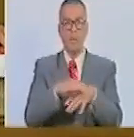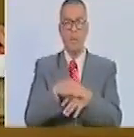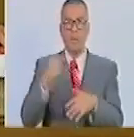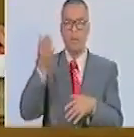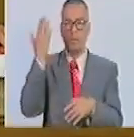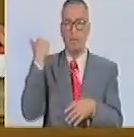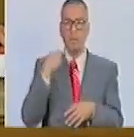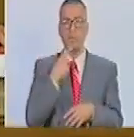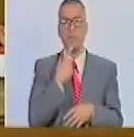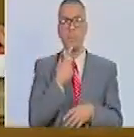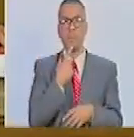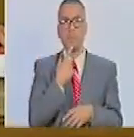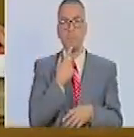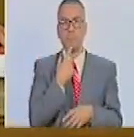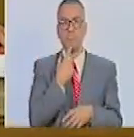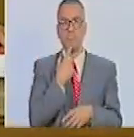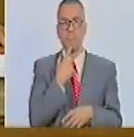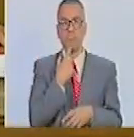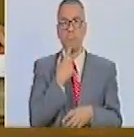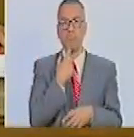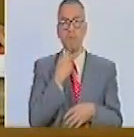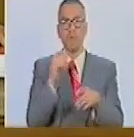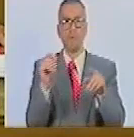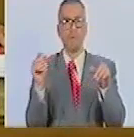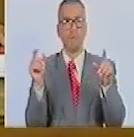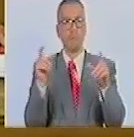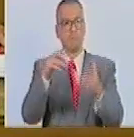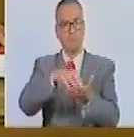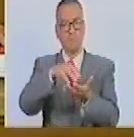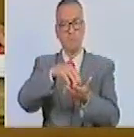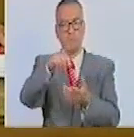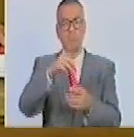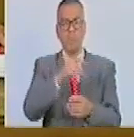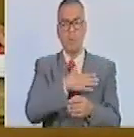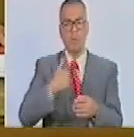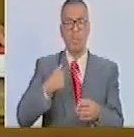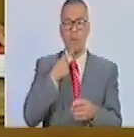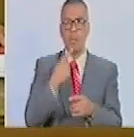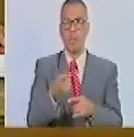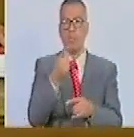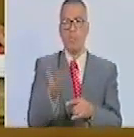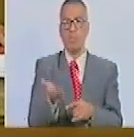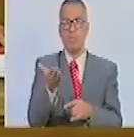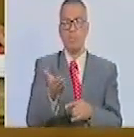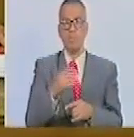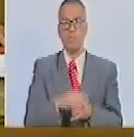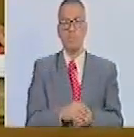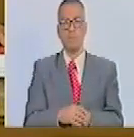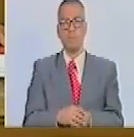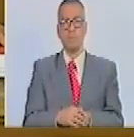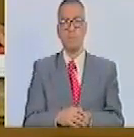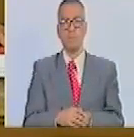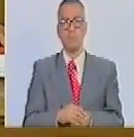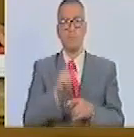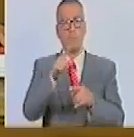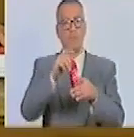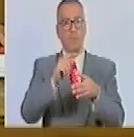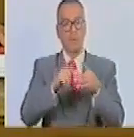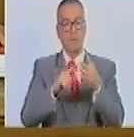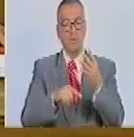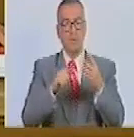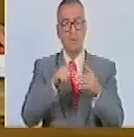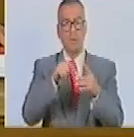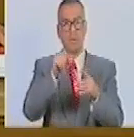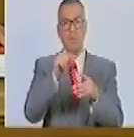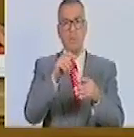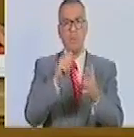pasado en la Cámara, quiero resaltar como aspecto a